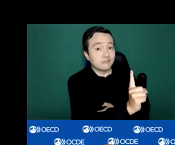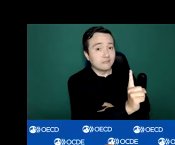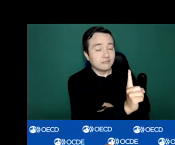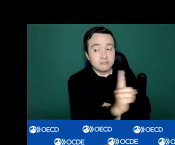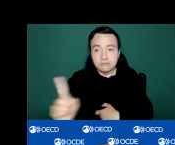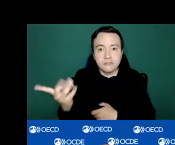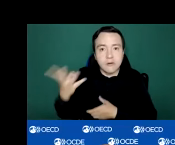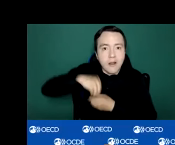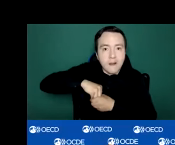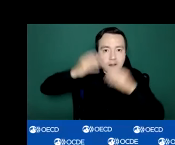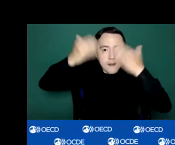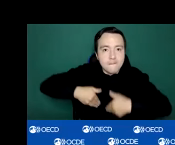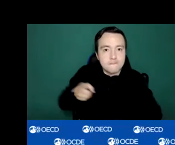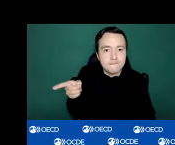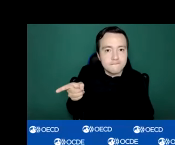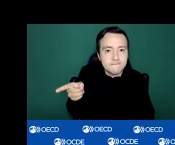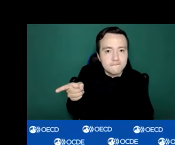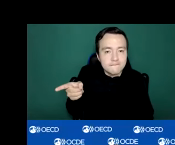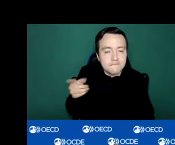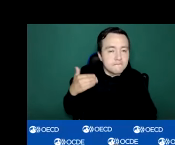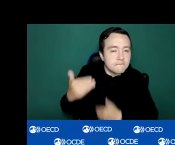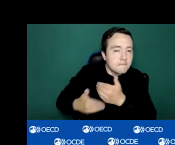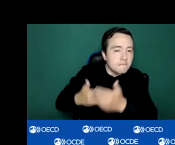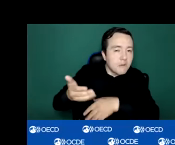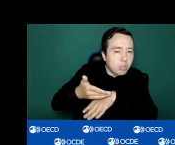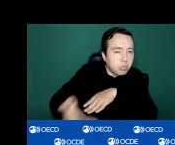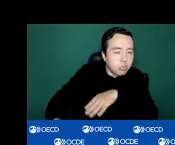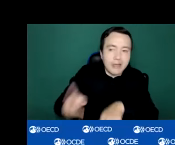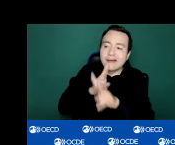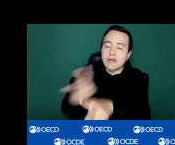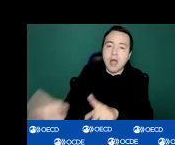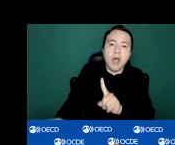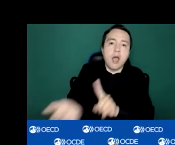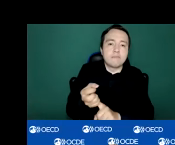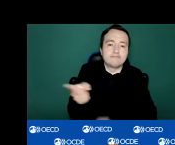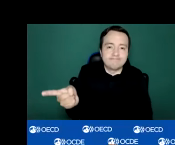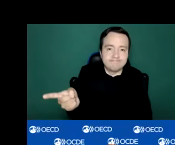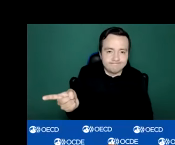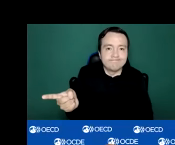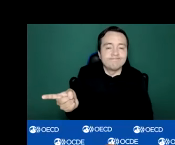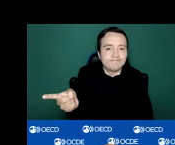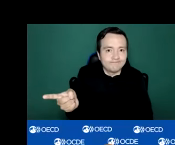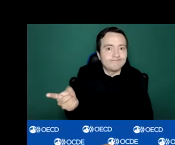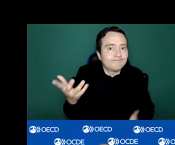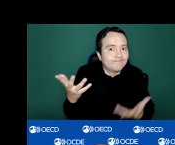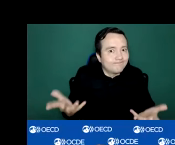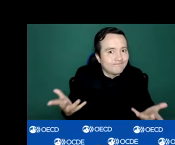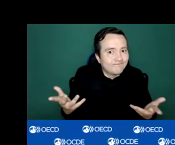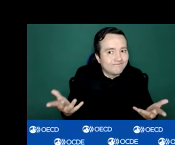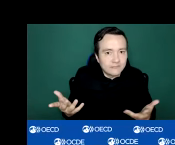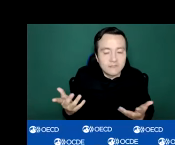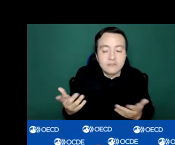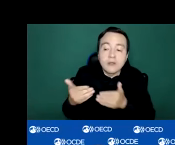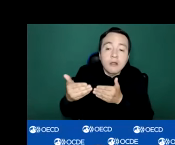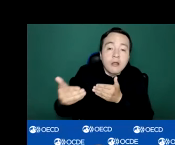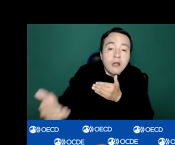tener resultados un poco más lamentables y perspectivas dramáticas porque la condición fue detectada más